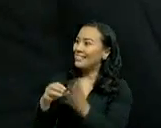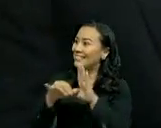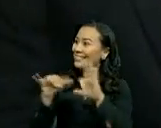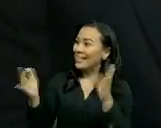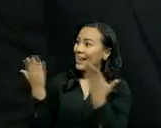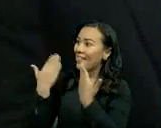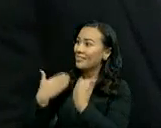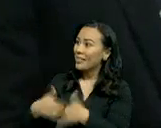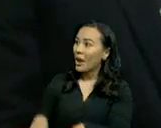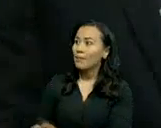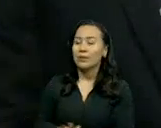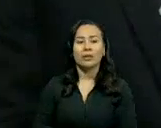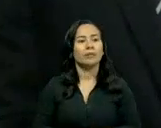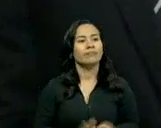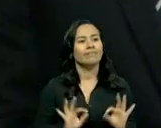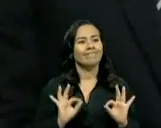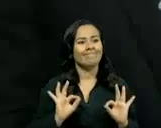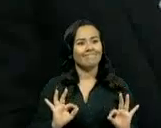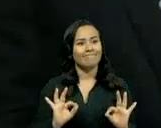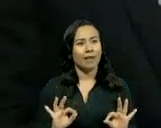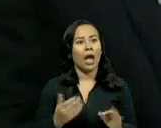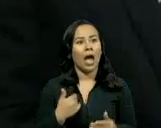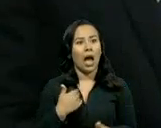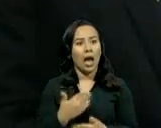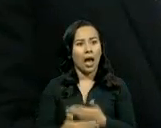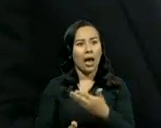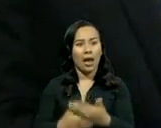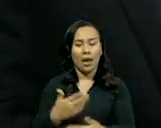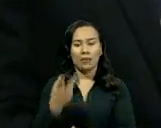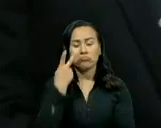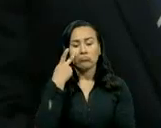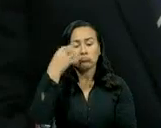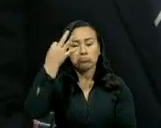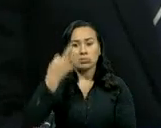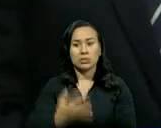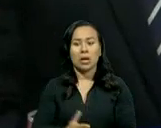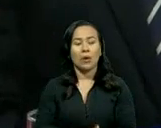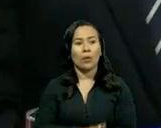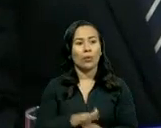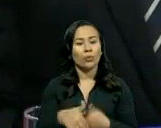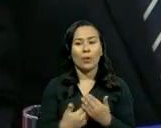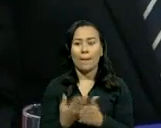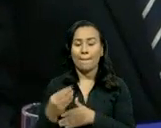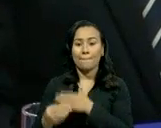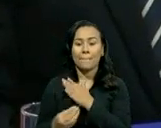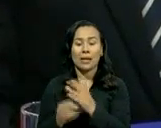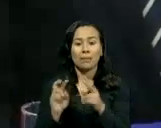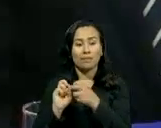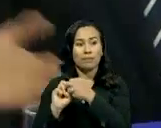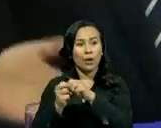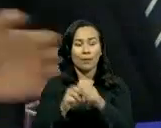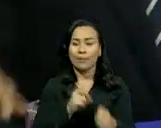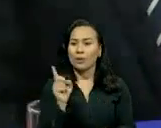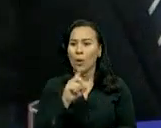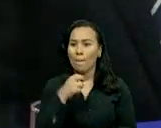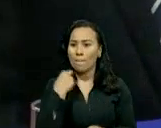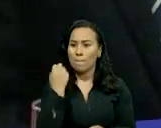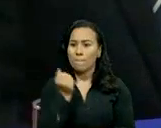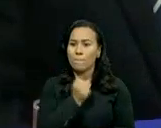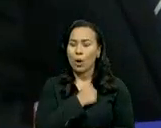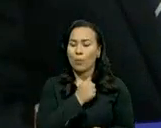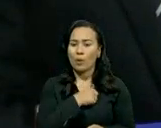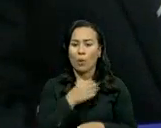la primera provincia en tener los resultados oficiales sin mayores inconvenientes, sino los propios de todo